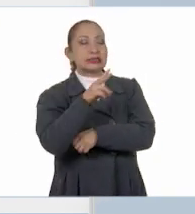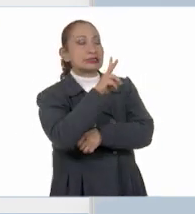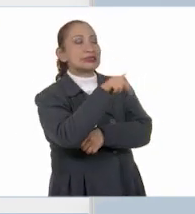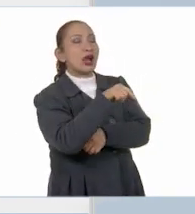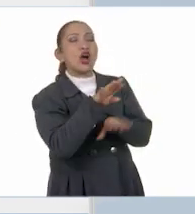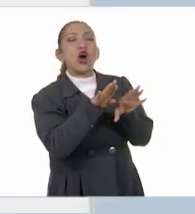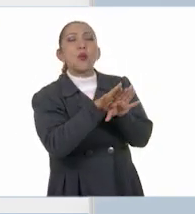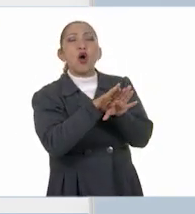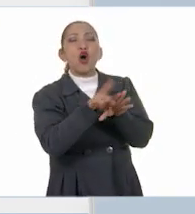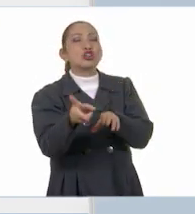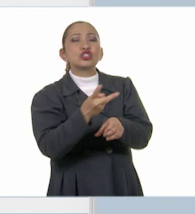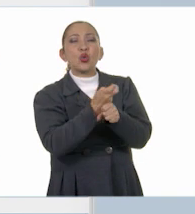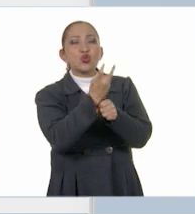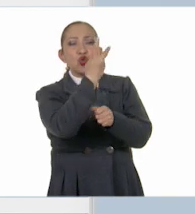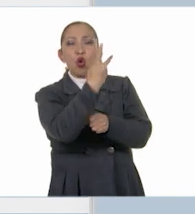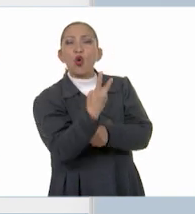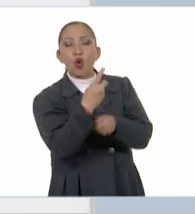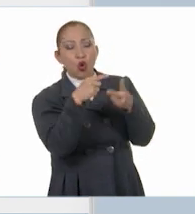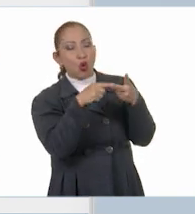cómo escribirías el segundo paso?